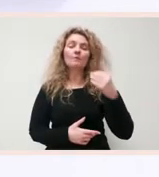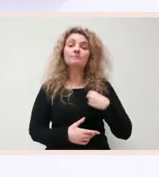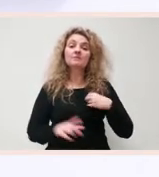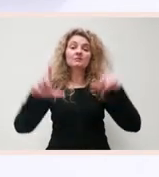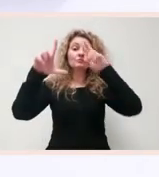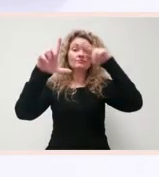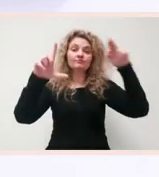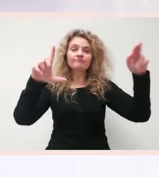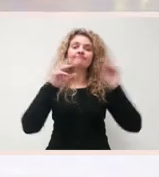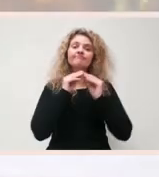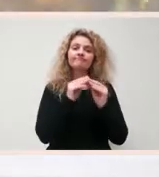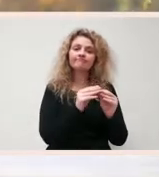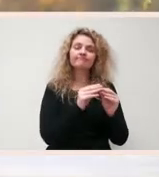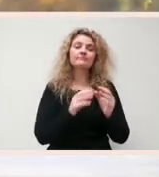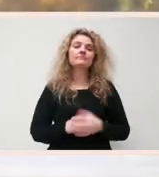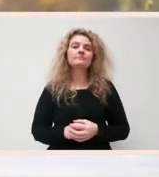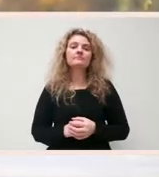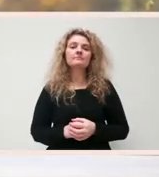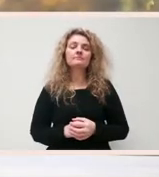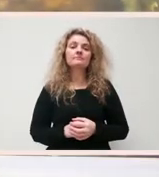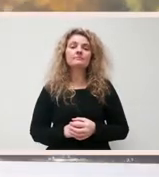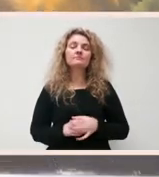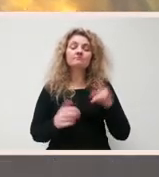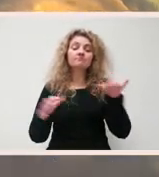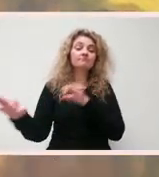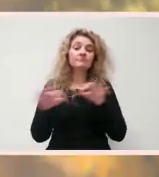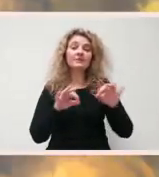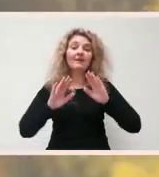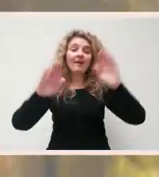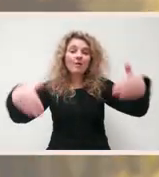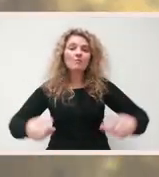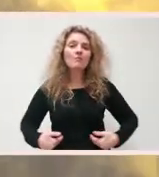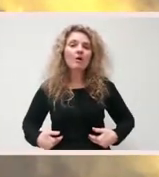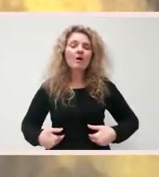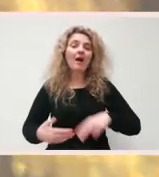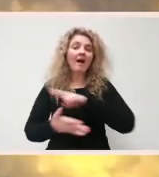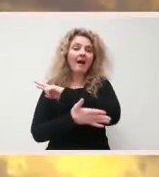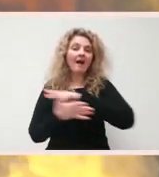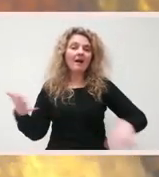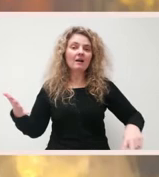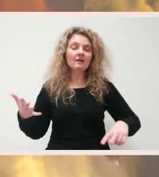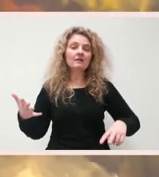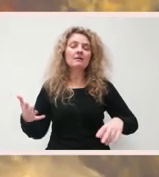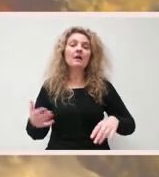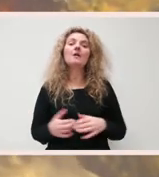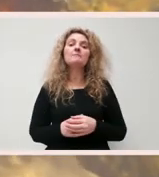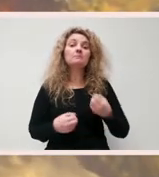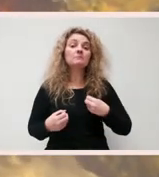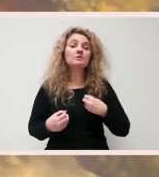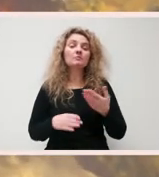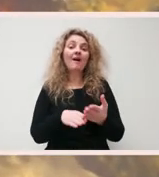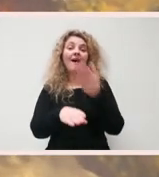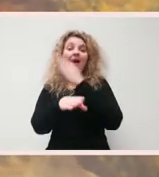estaba plantexándose voltar finalmente a Galicia, ¿no?, nun retorno que era anunciado xa nunha primeira